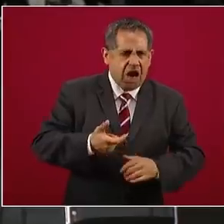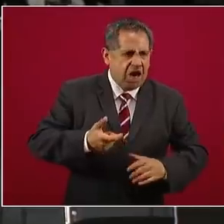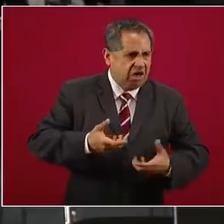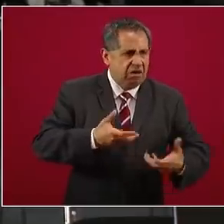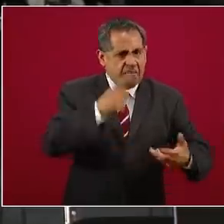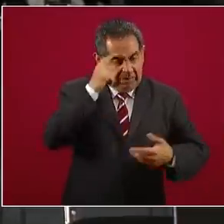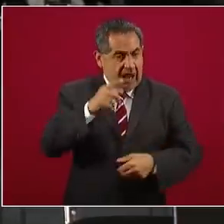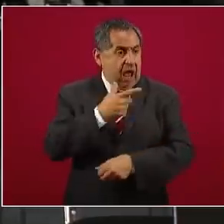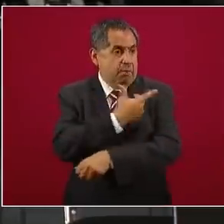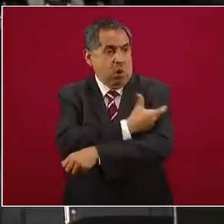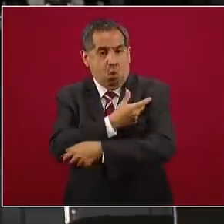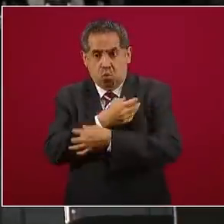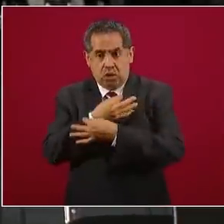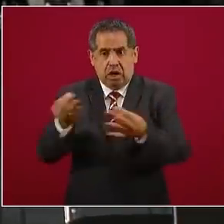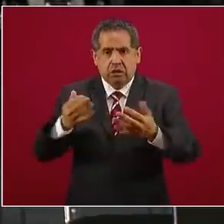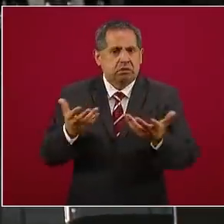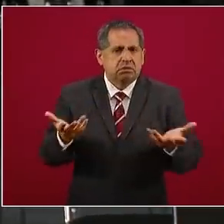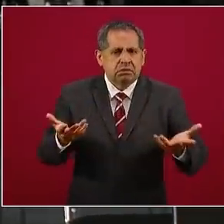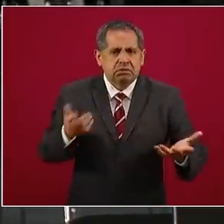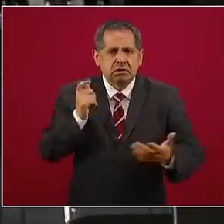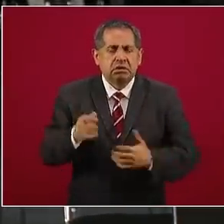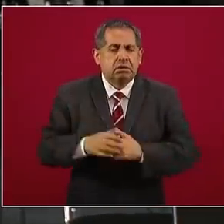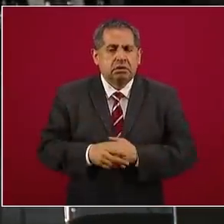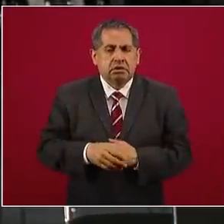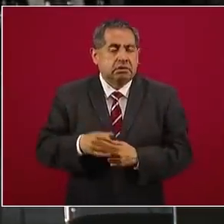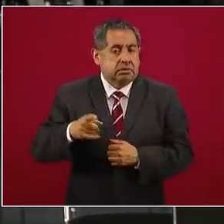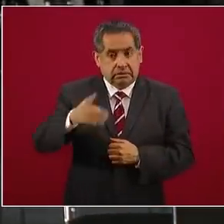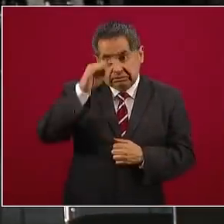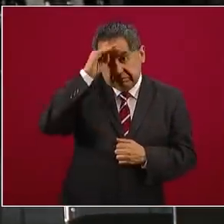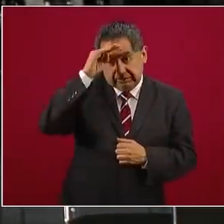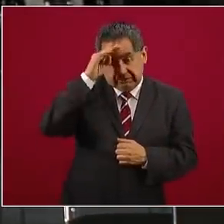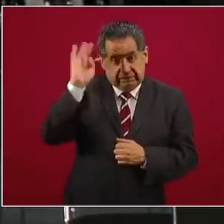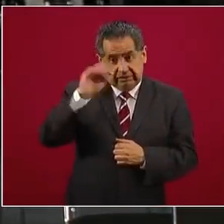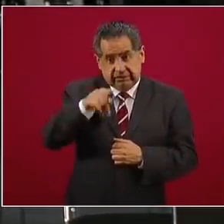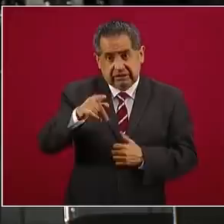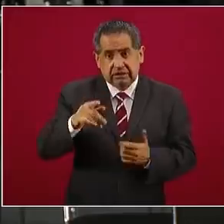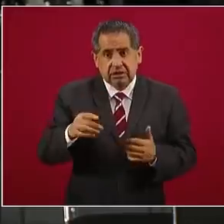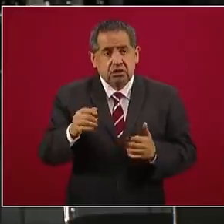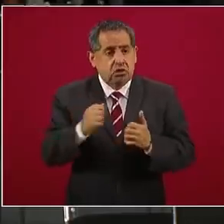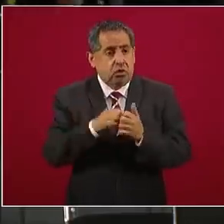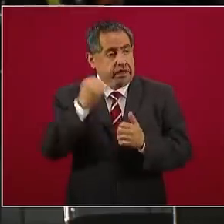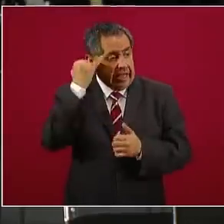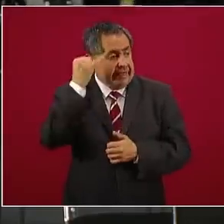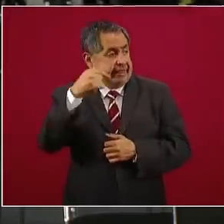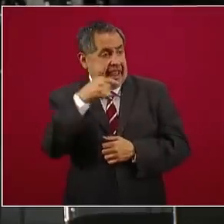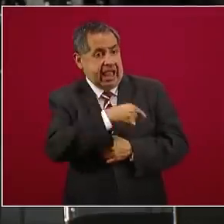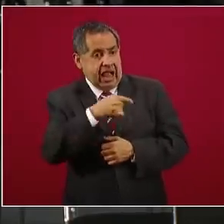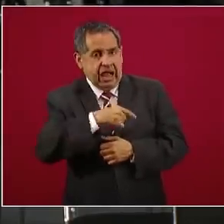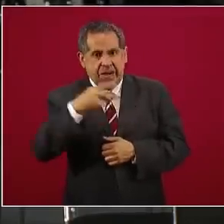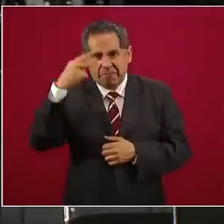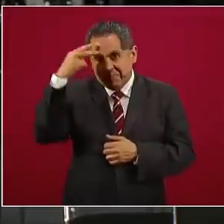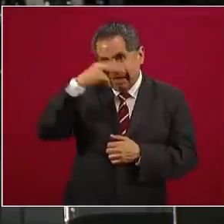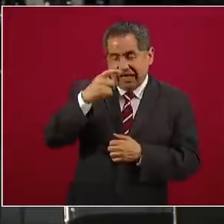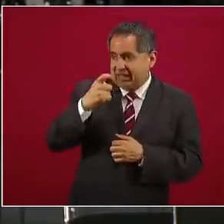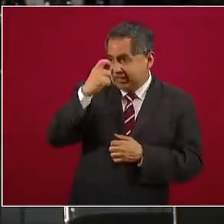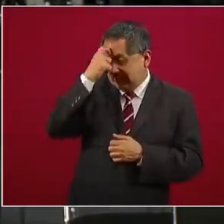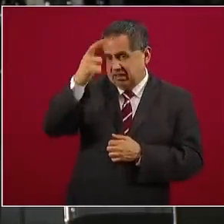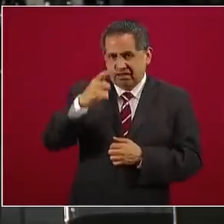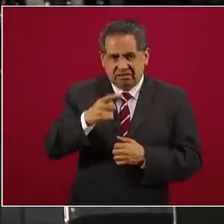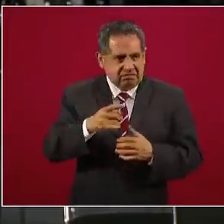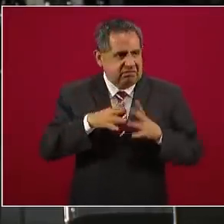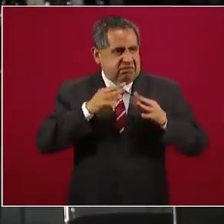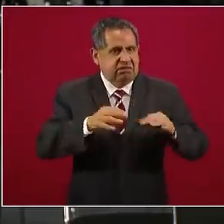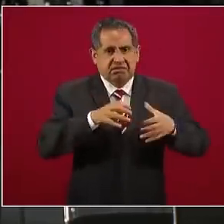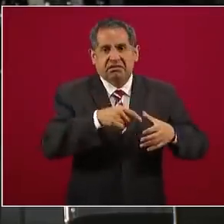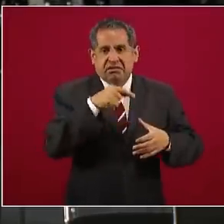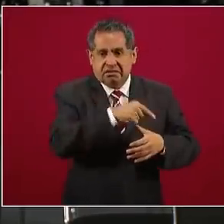sentido y también si considera que a través de esta iniciativa mexicana que se ha